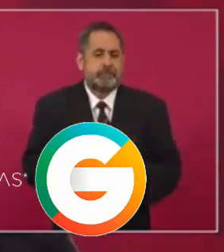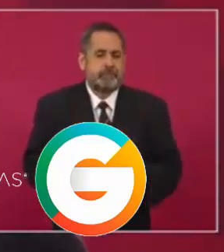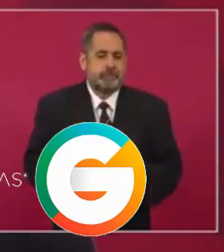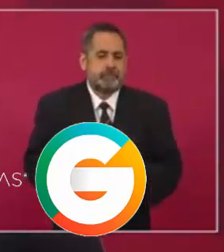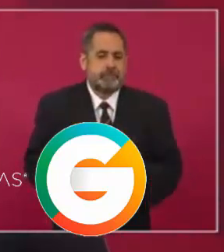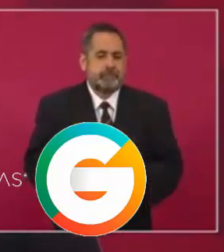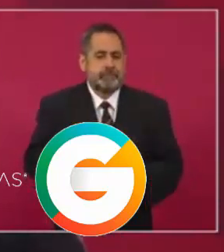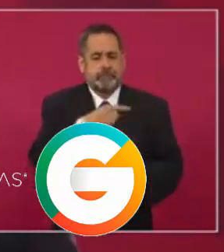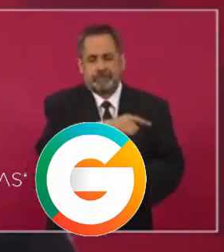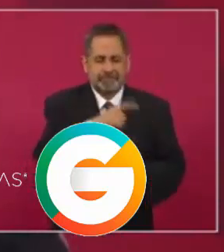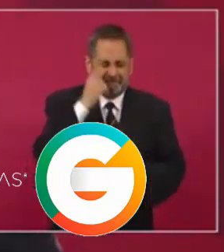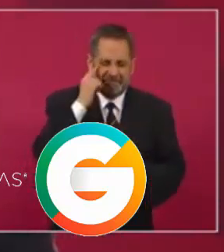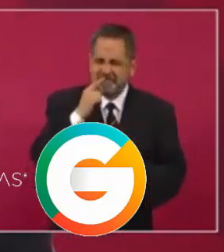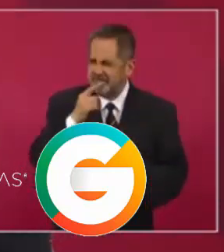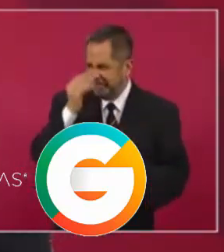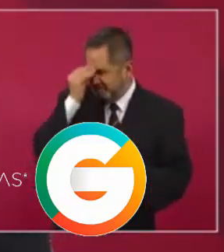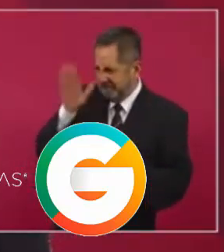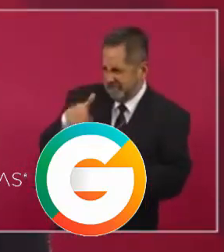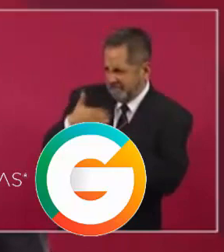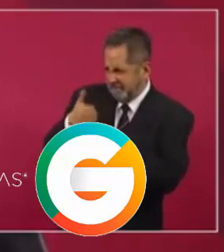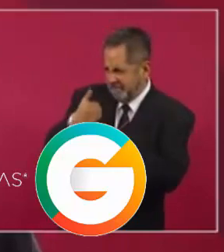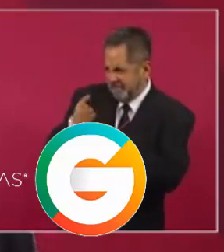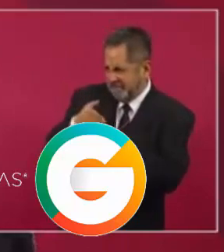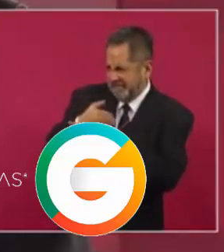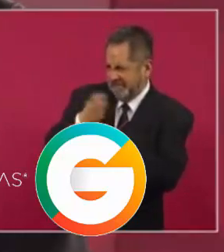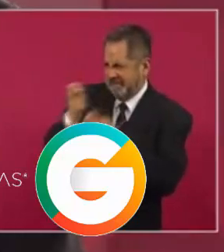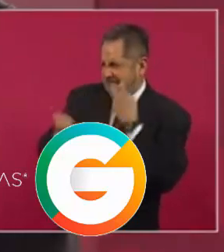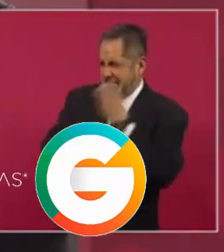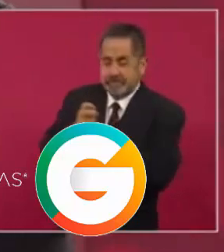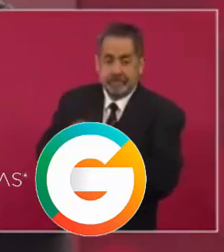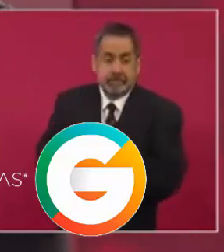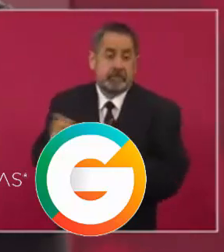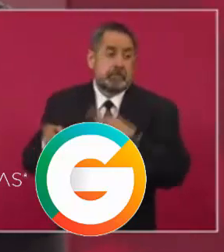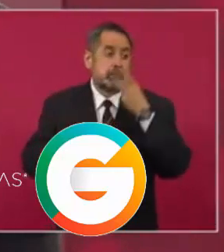que es un mercenario, hizo un escándalo,